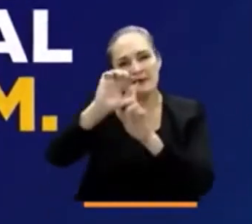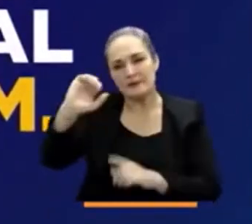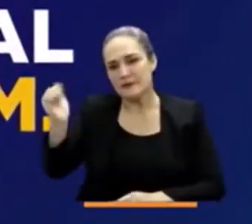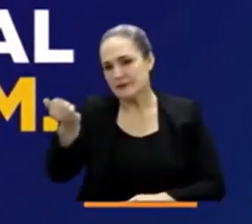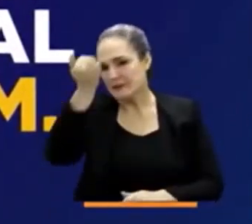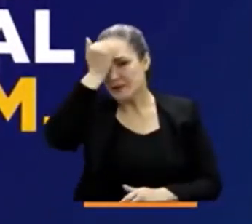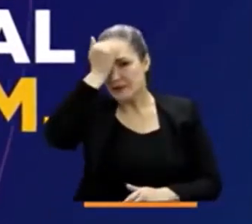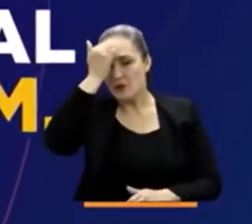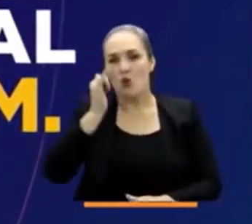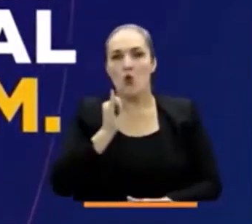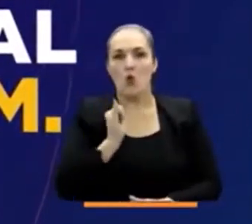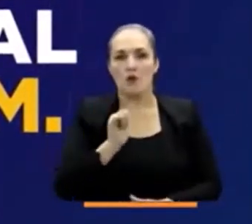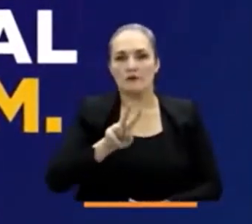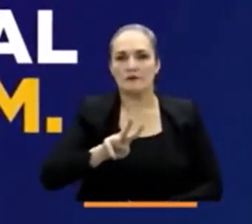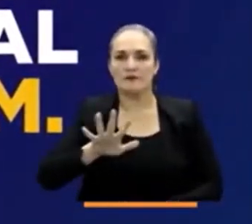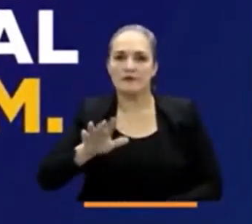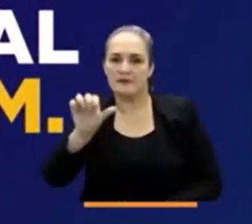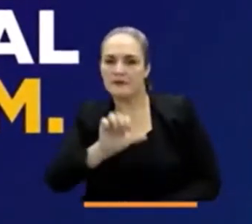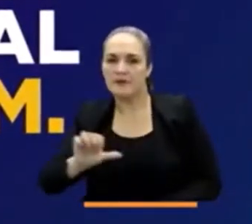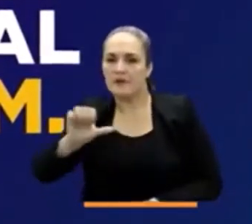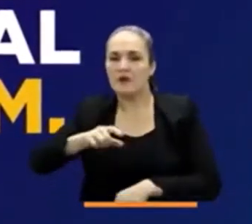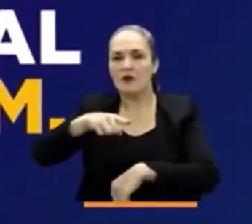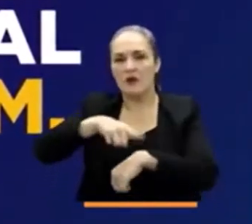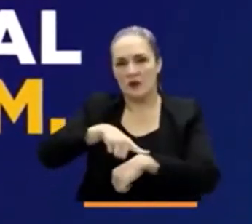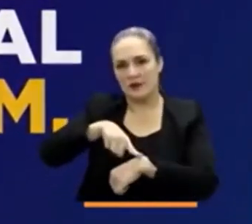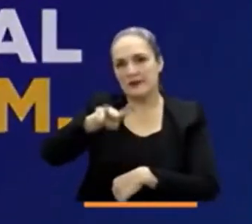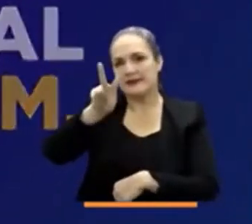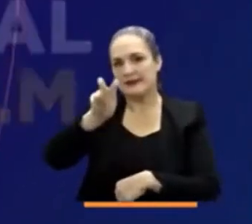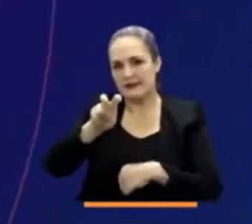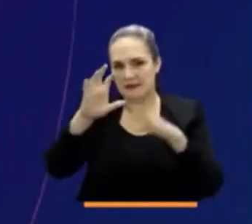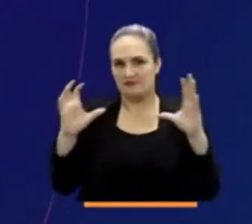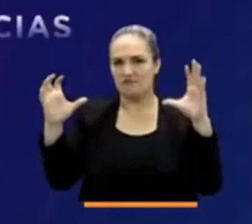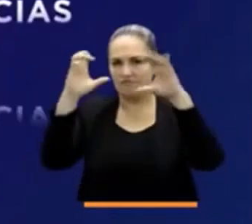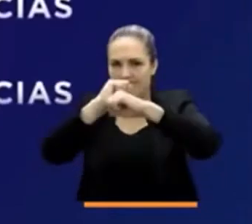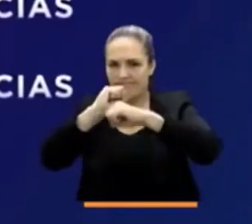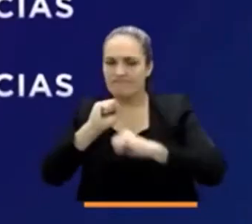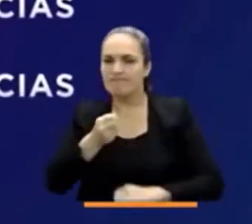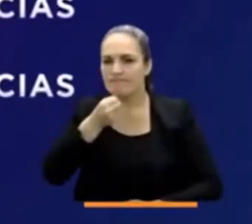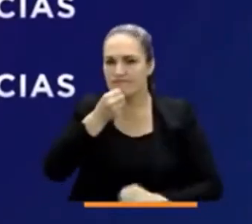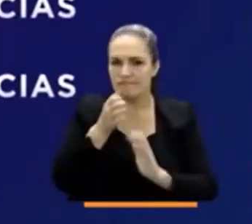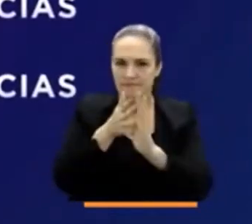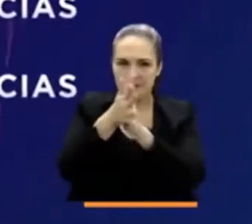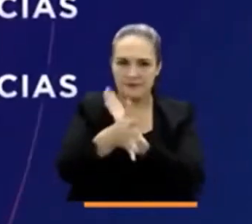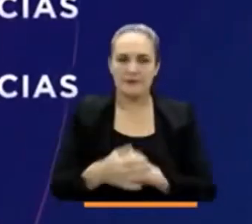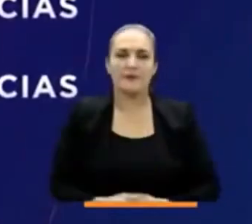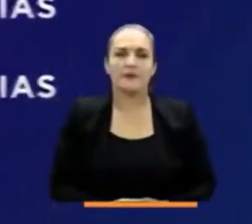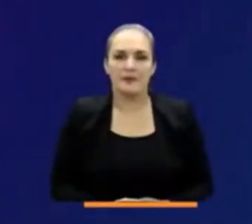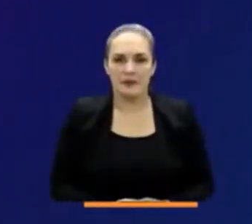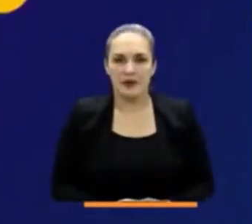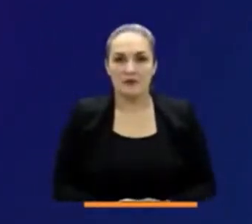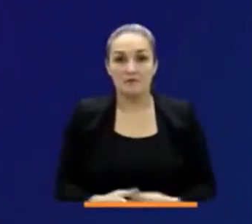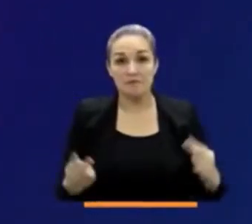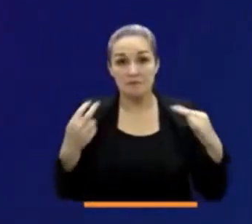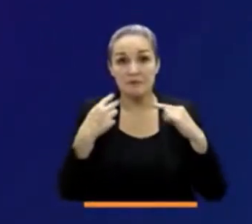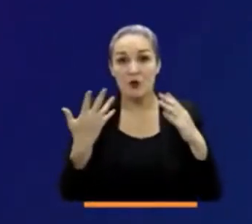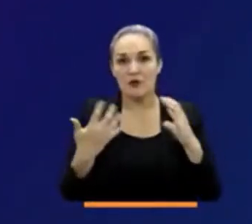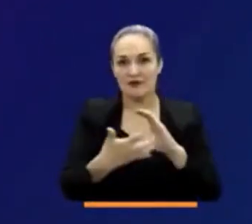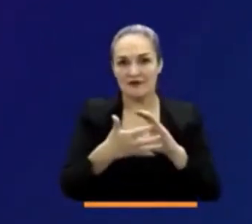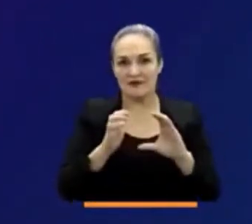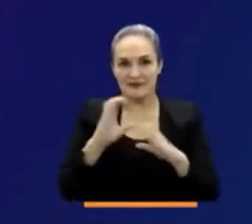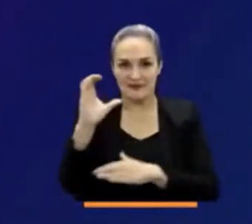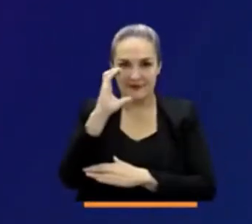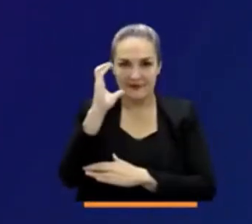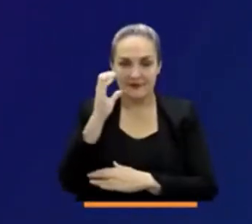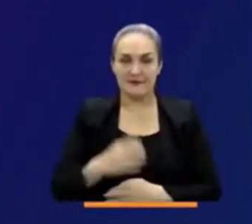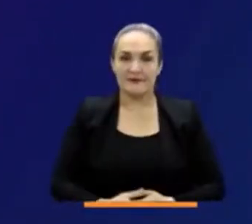de RTVC Noticias. Jueves 25 de agosto a las 7 de la noche. Por Señal